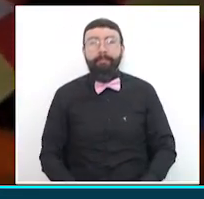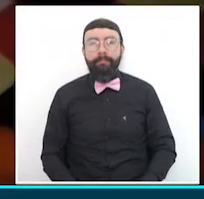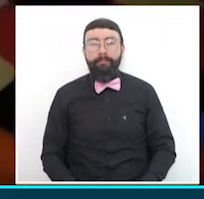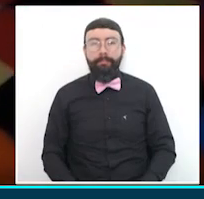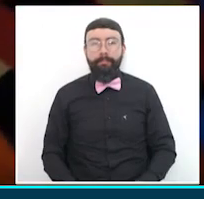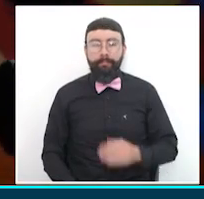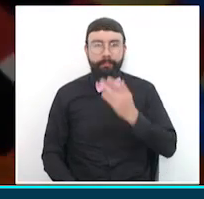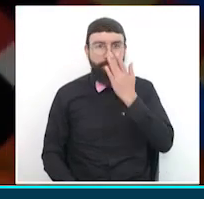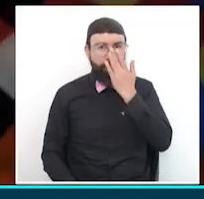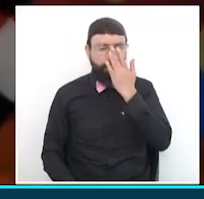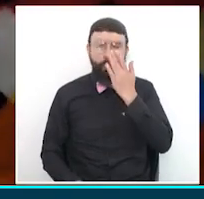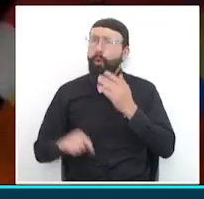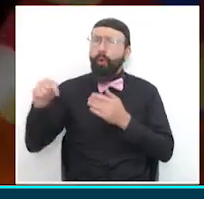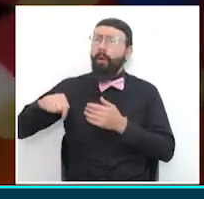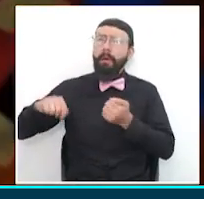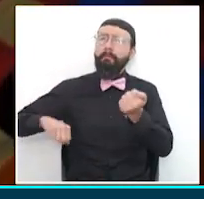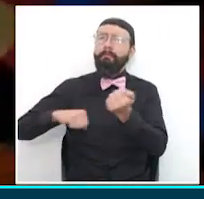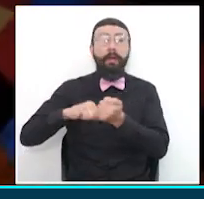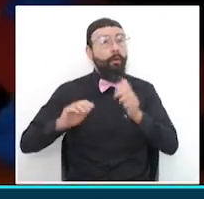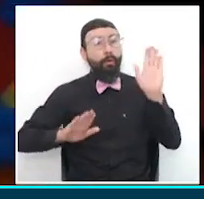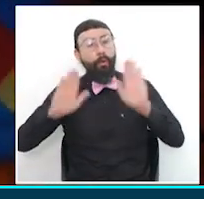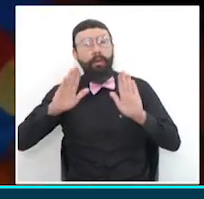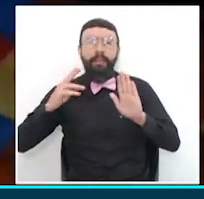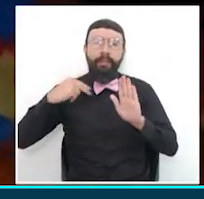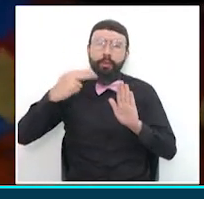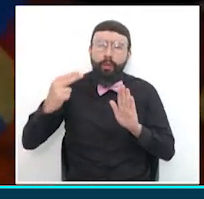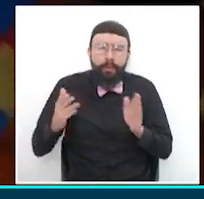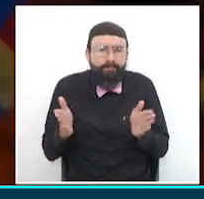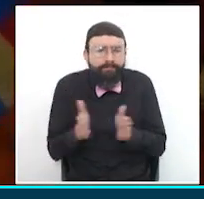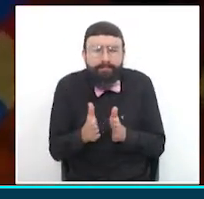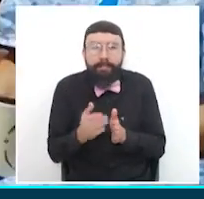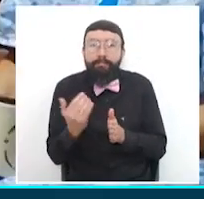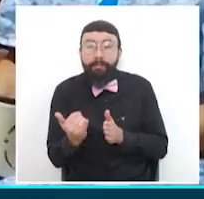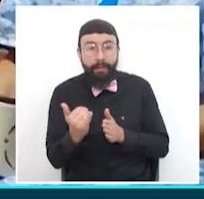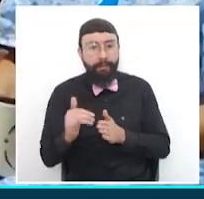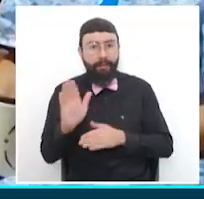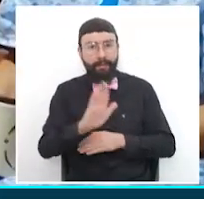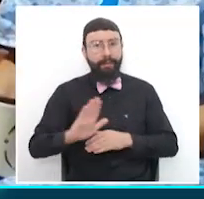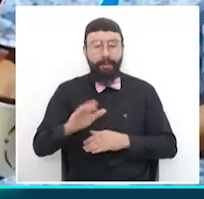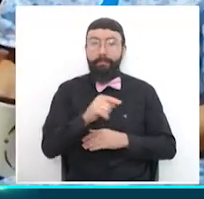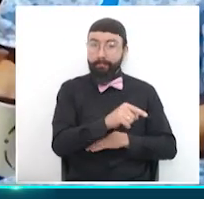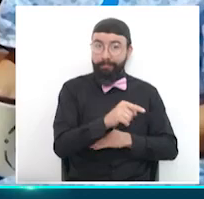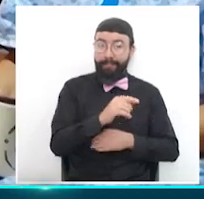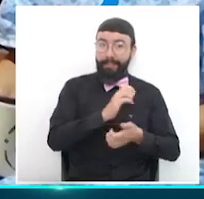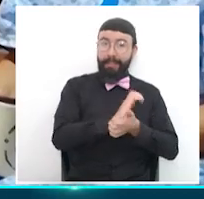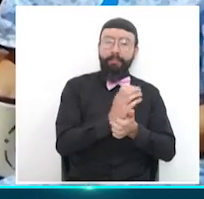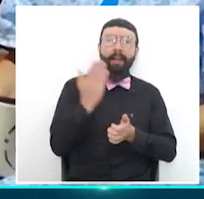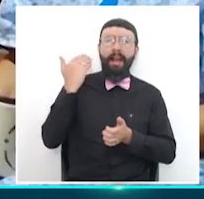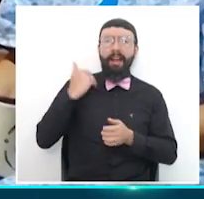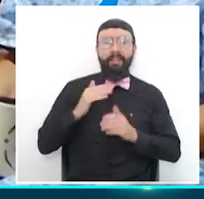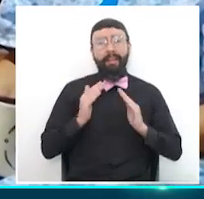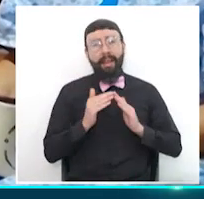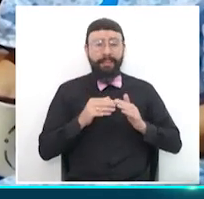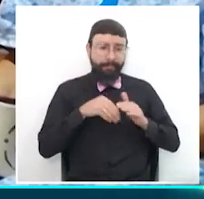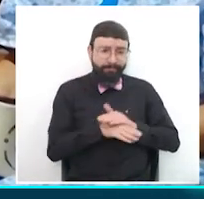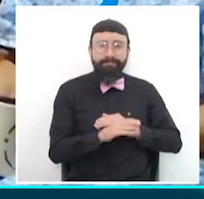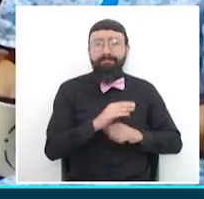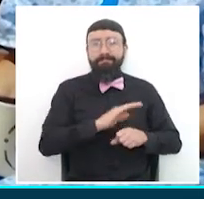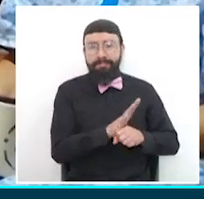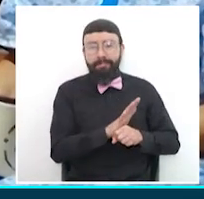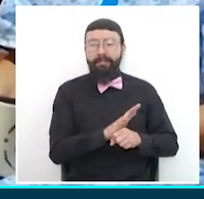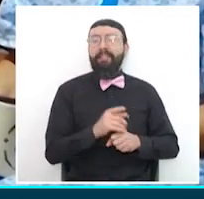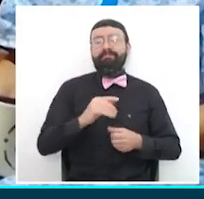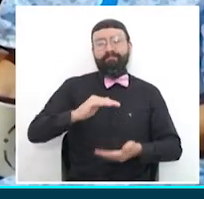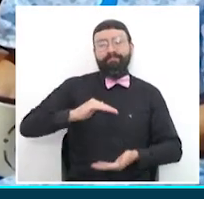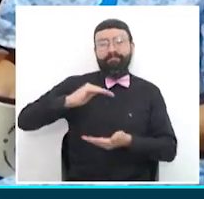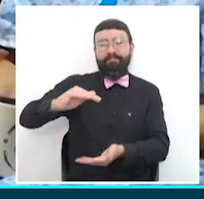Hoy el patrocinador del concurso Historias Cortas de Mi Eje, que realizó el canal Telecafé en temporada de cuarentena, hizo la entrega del premio